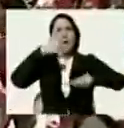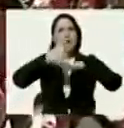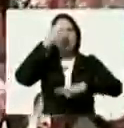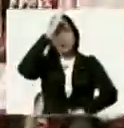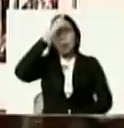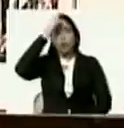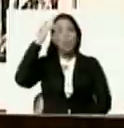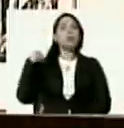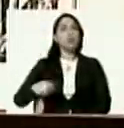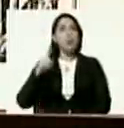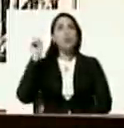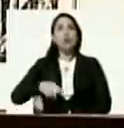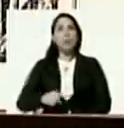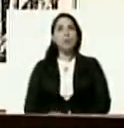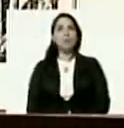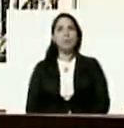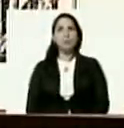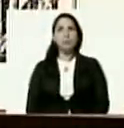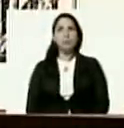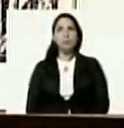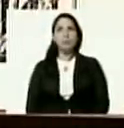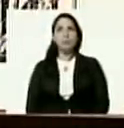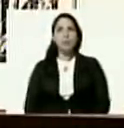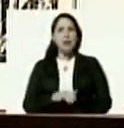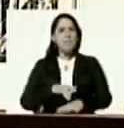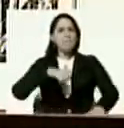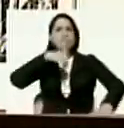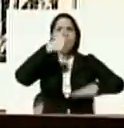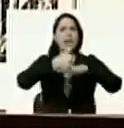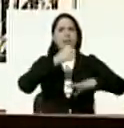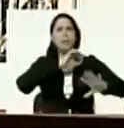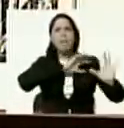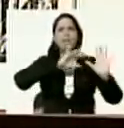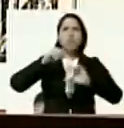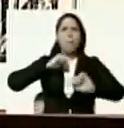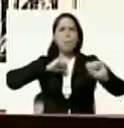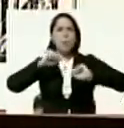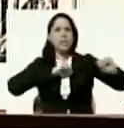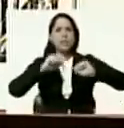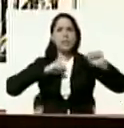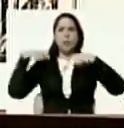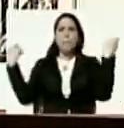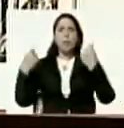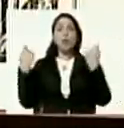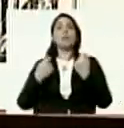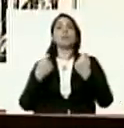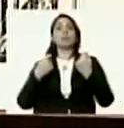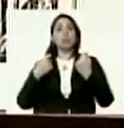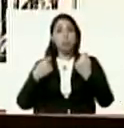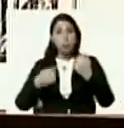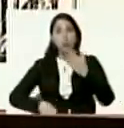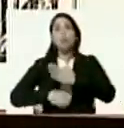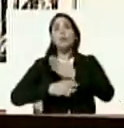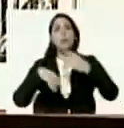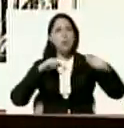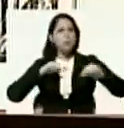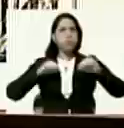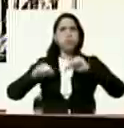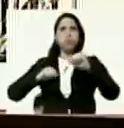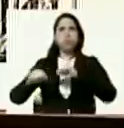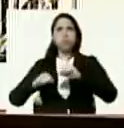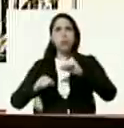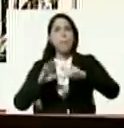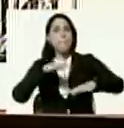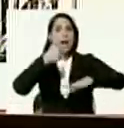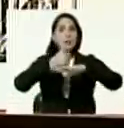Máxima conciencia tuvimos. Máxima movilización popular, máxima movilización popular. Máxima